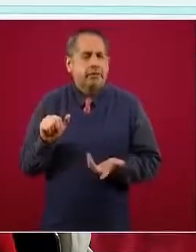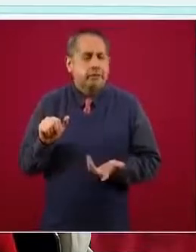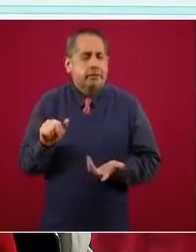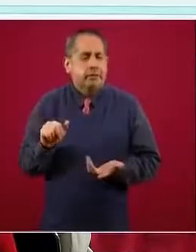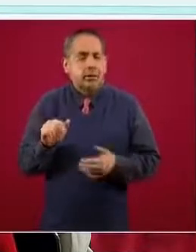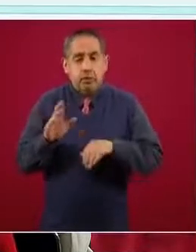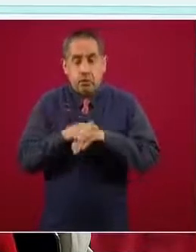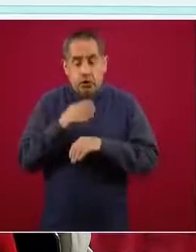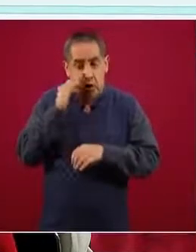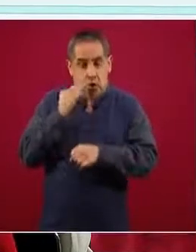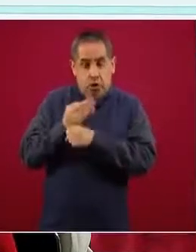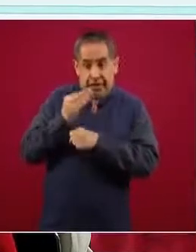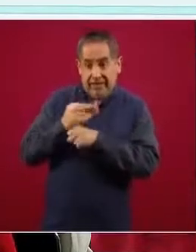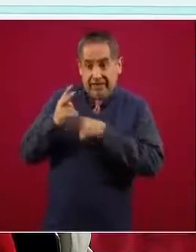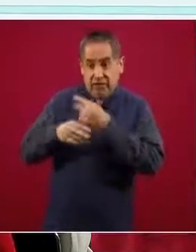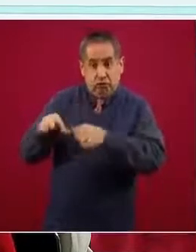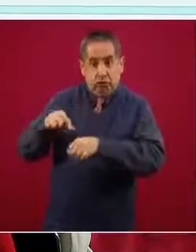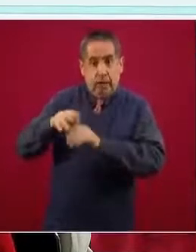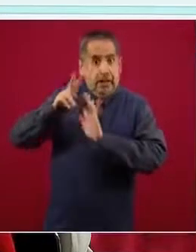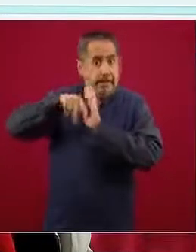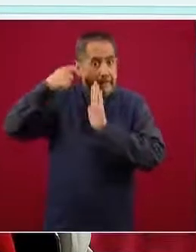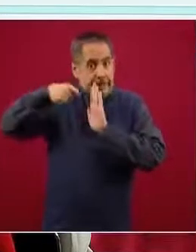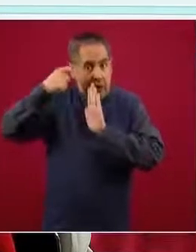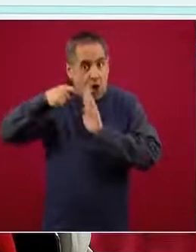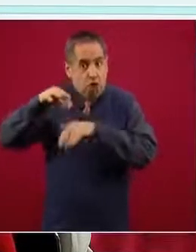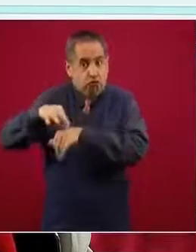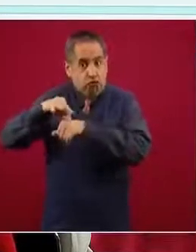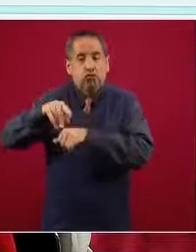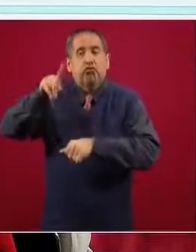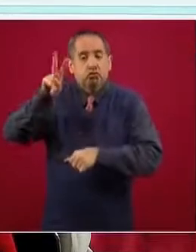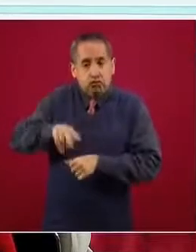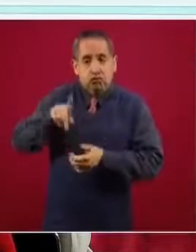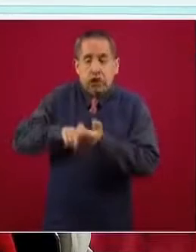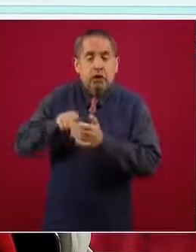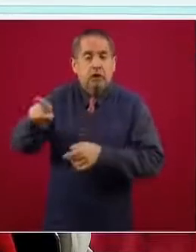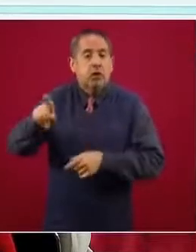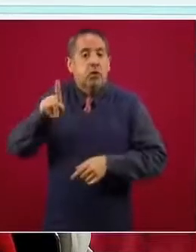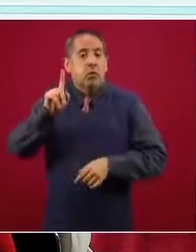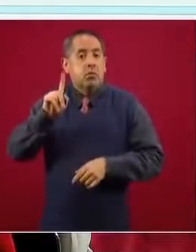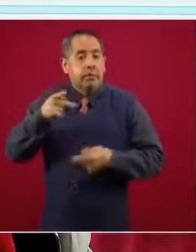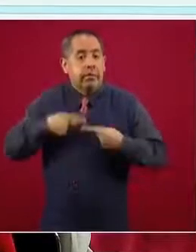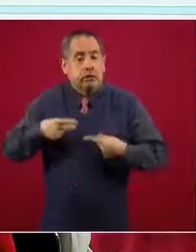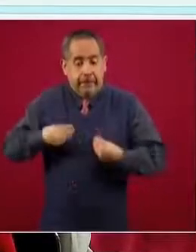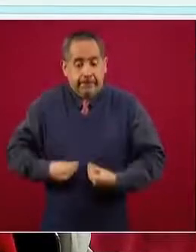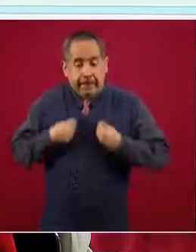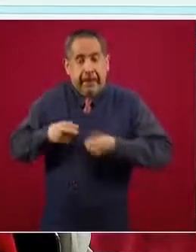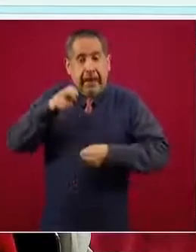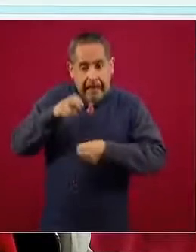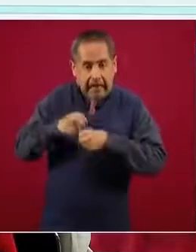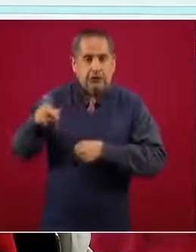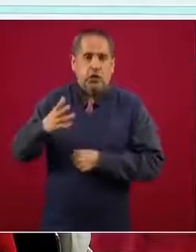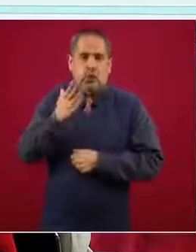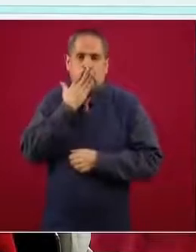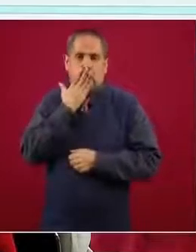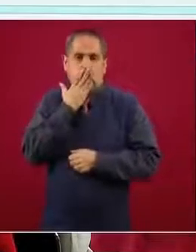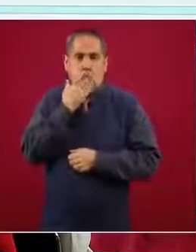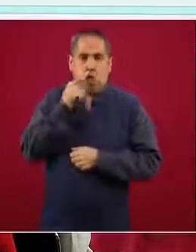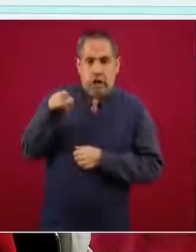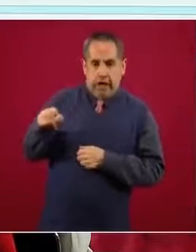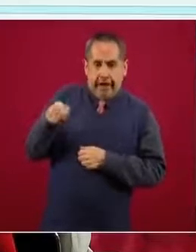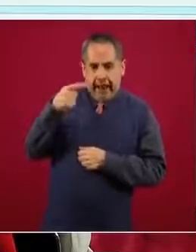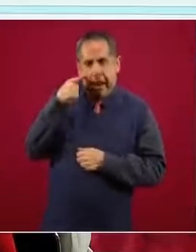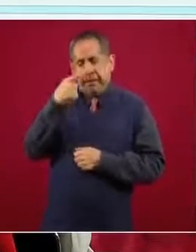testimonial que van a ver en unos momentos más es precisamente de una persona que vive en estos momentos en el estado